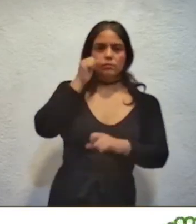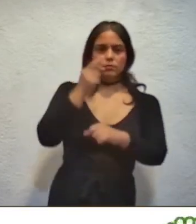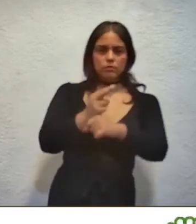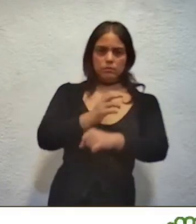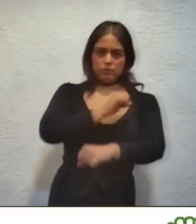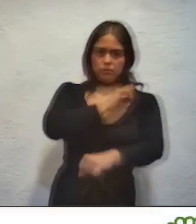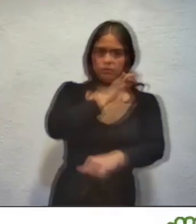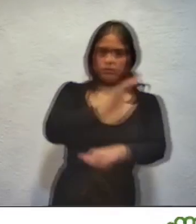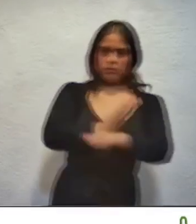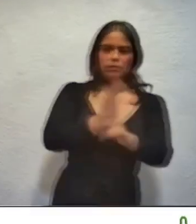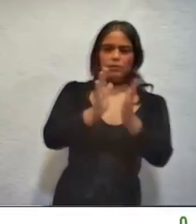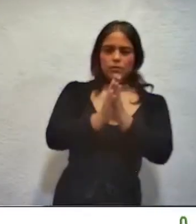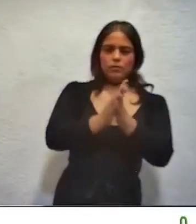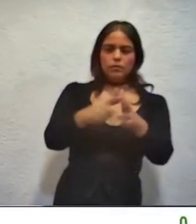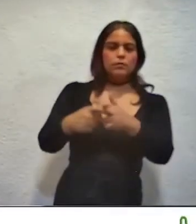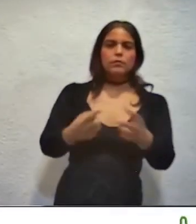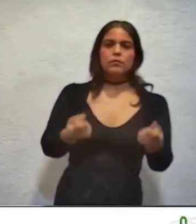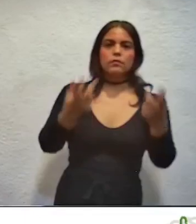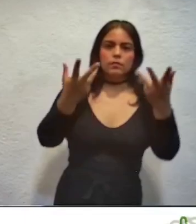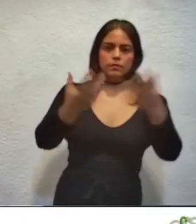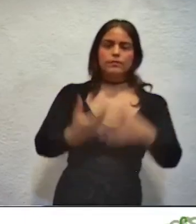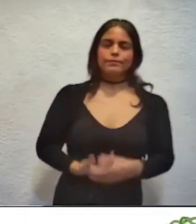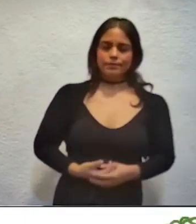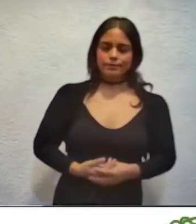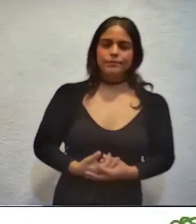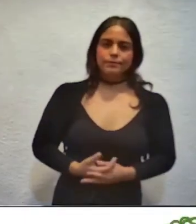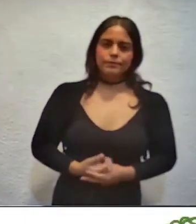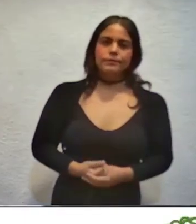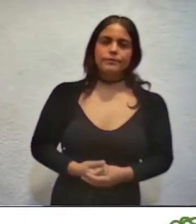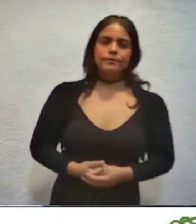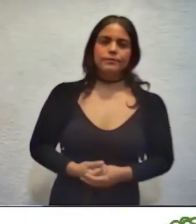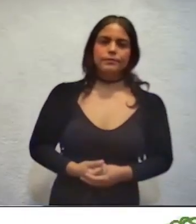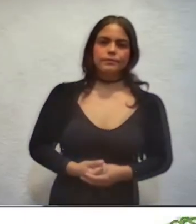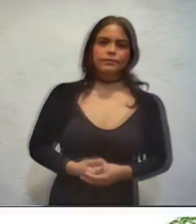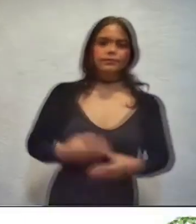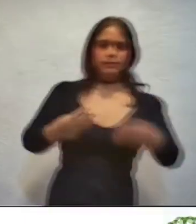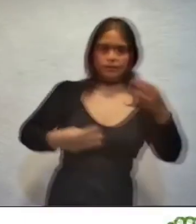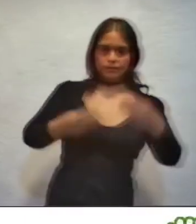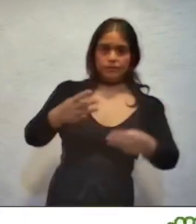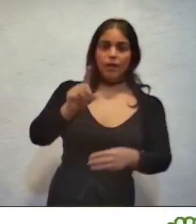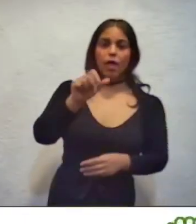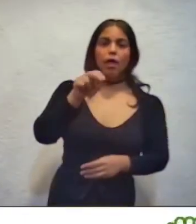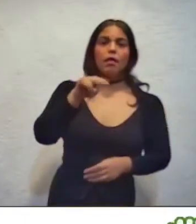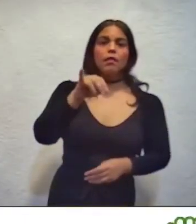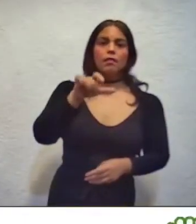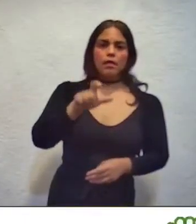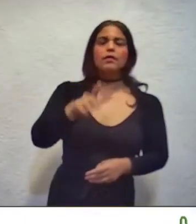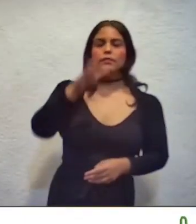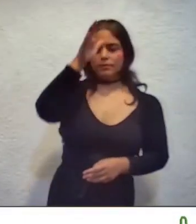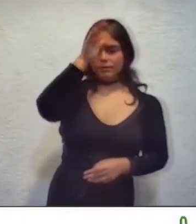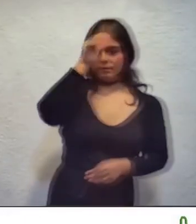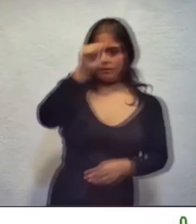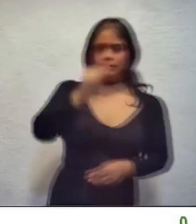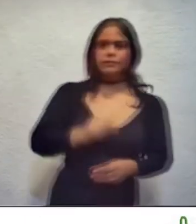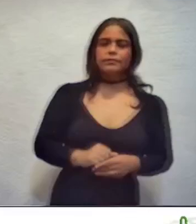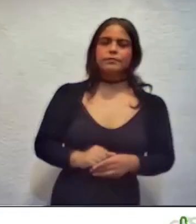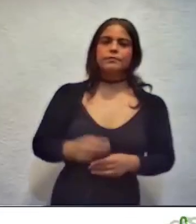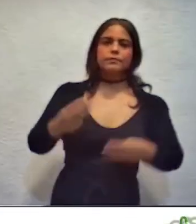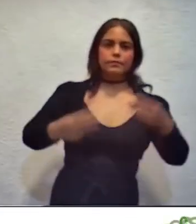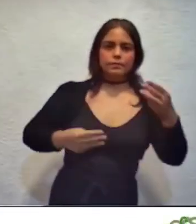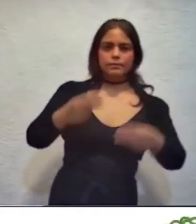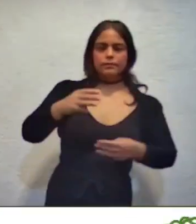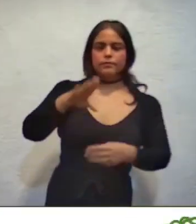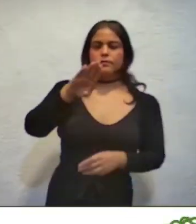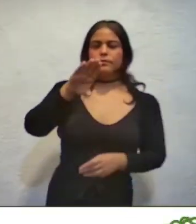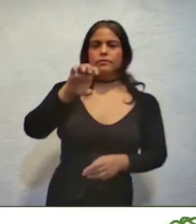la votación, por favor. Con su autorización, magistrada presidenta. Magistrado Daniel Preciado Temiquel. A favor.